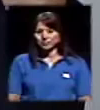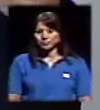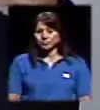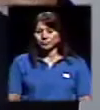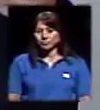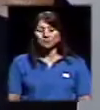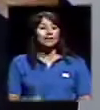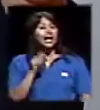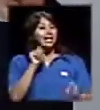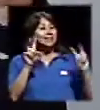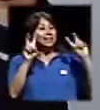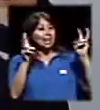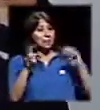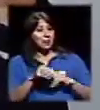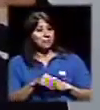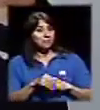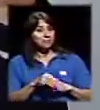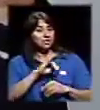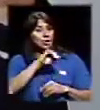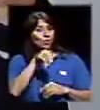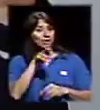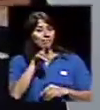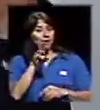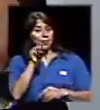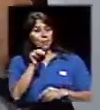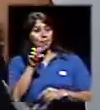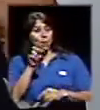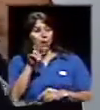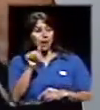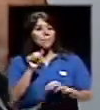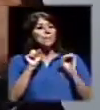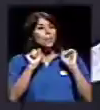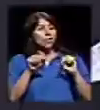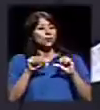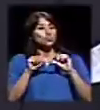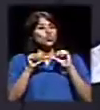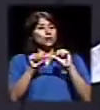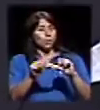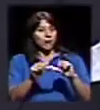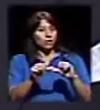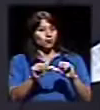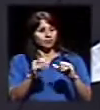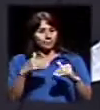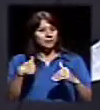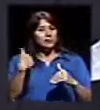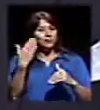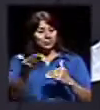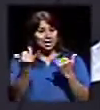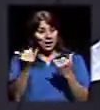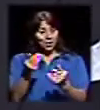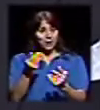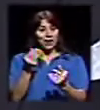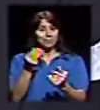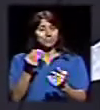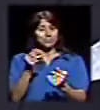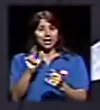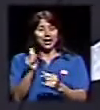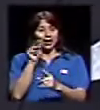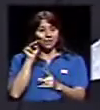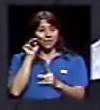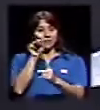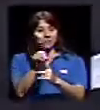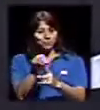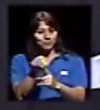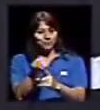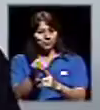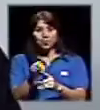Ese tema tal vez de Mora lo podemos continuar, don Gonzalo, una vez que el canal nos regrese después de que